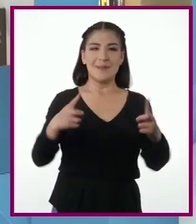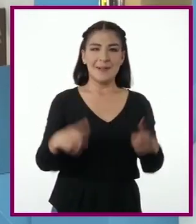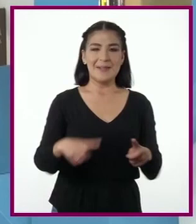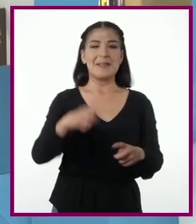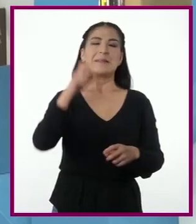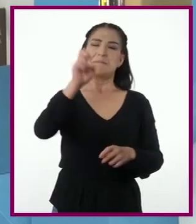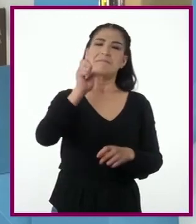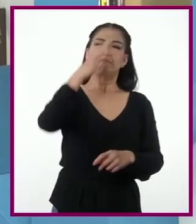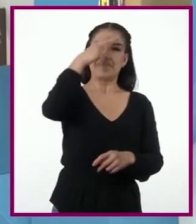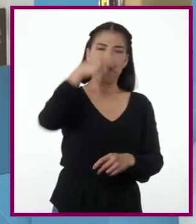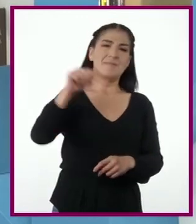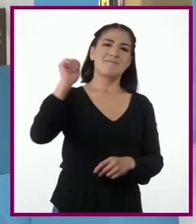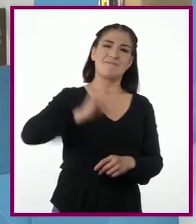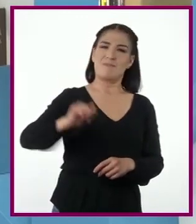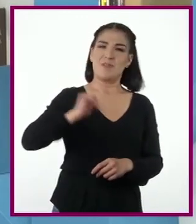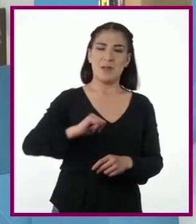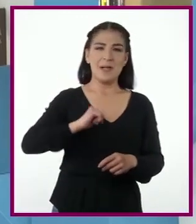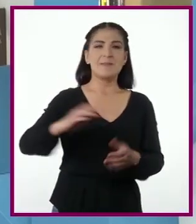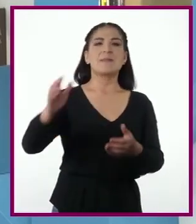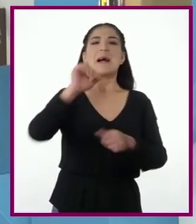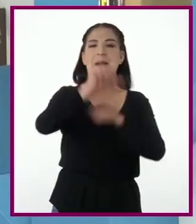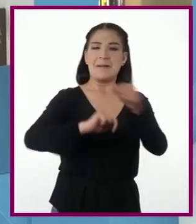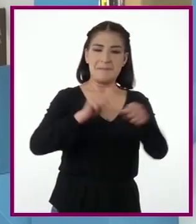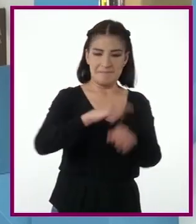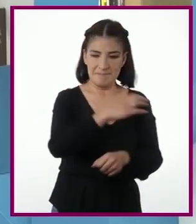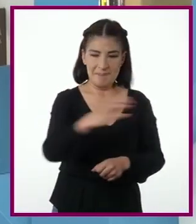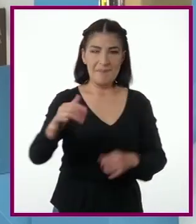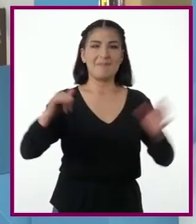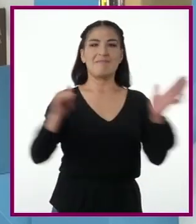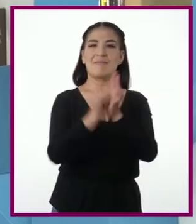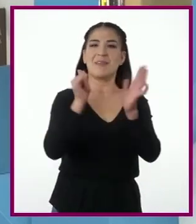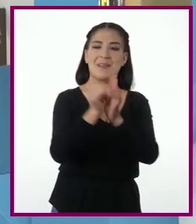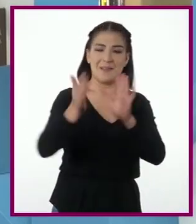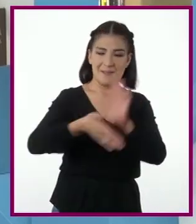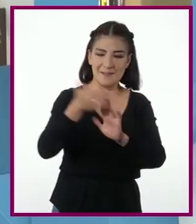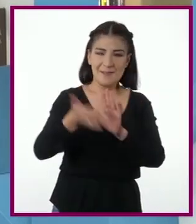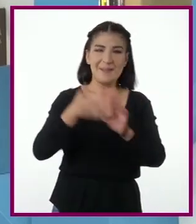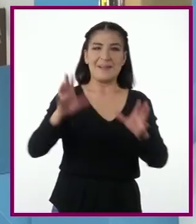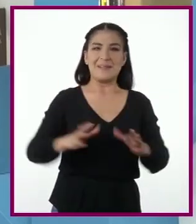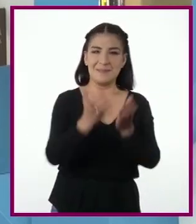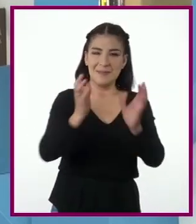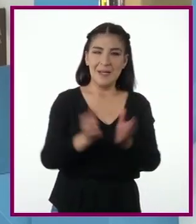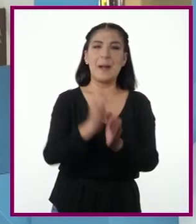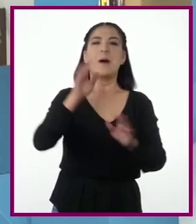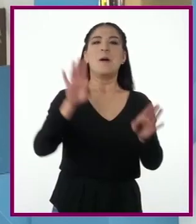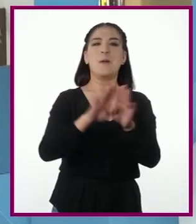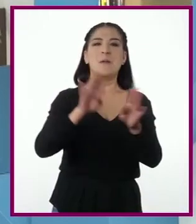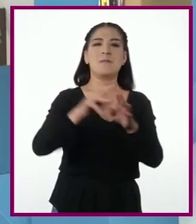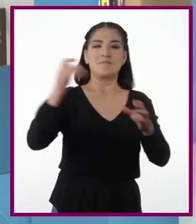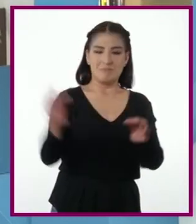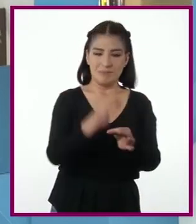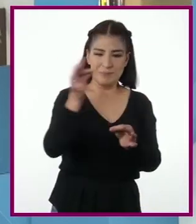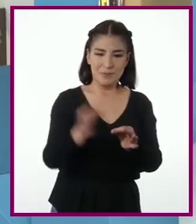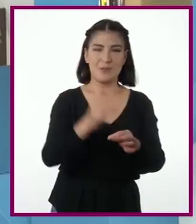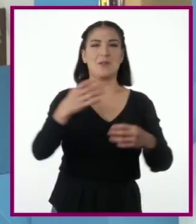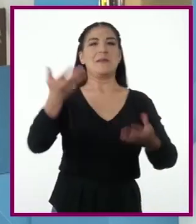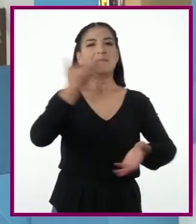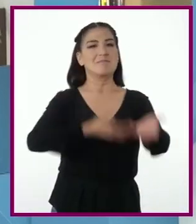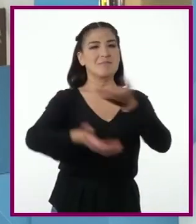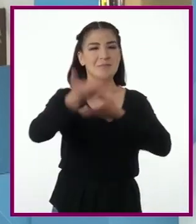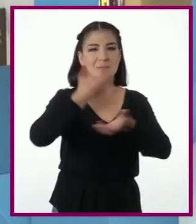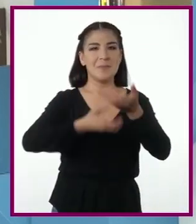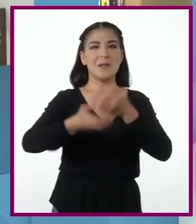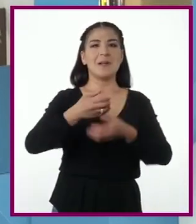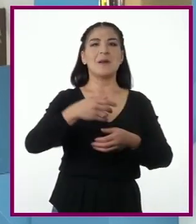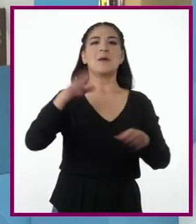el México antiguo, como la agricultura, cerámica, alfarería, comercio, la recaudación del